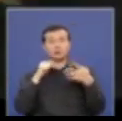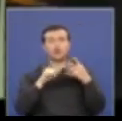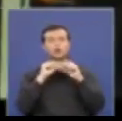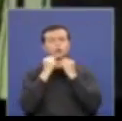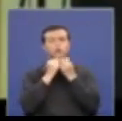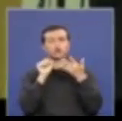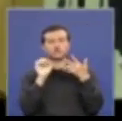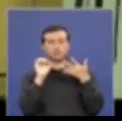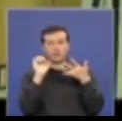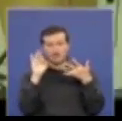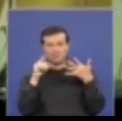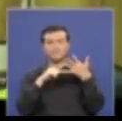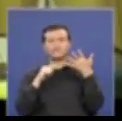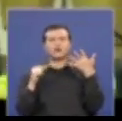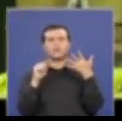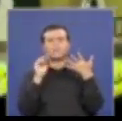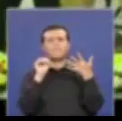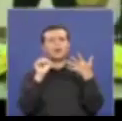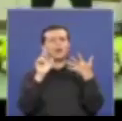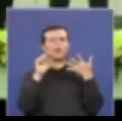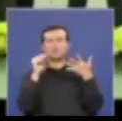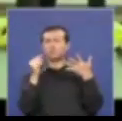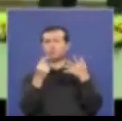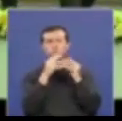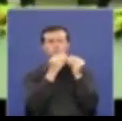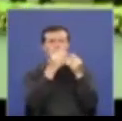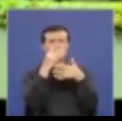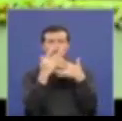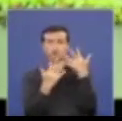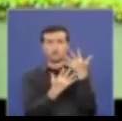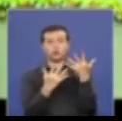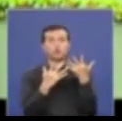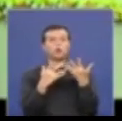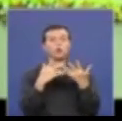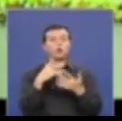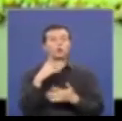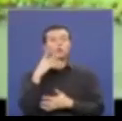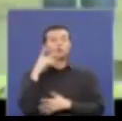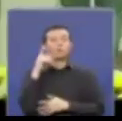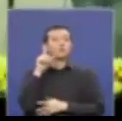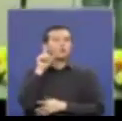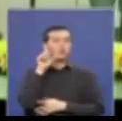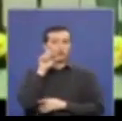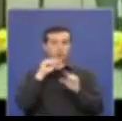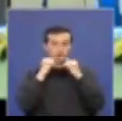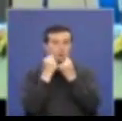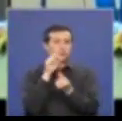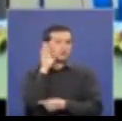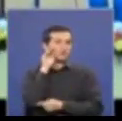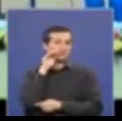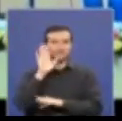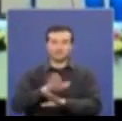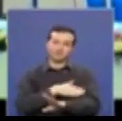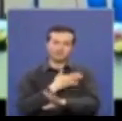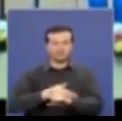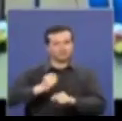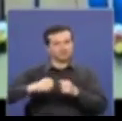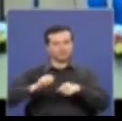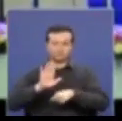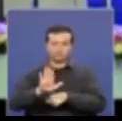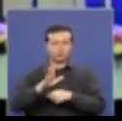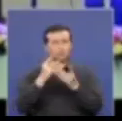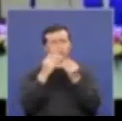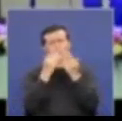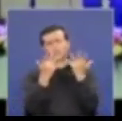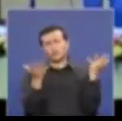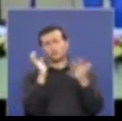Zafra, Trío Revelación, Marabú, este es el Grupo Afro que toca bomba, y Grupo Barro, ¿no? Tremendos artistas en